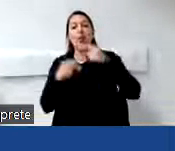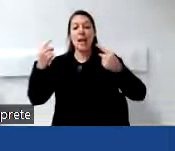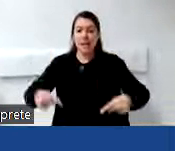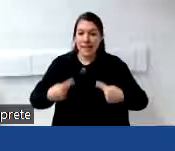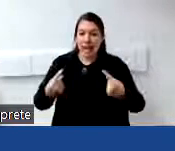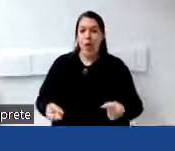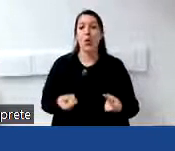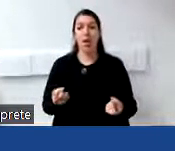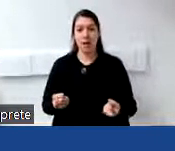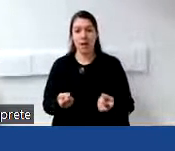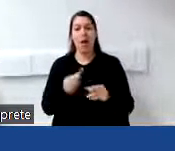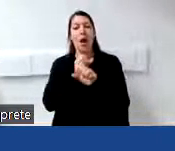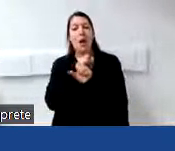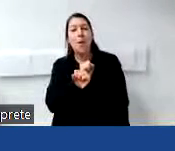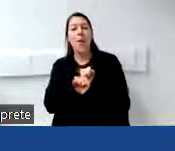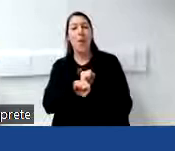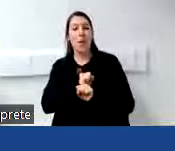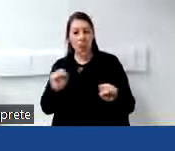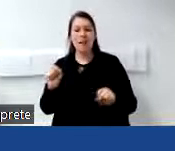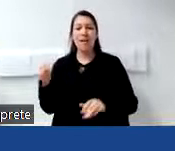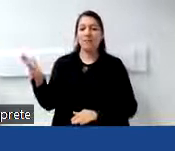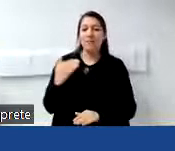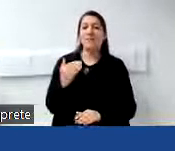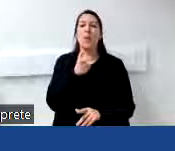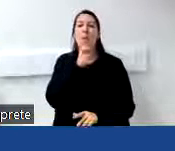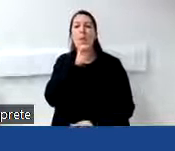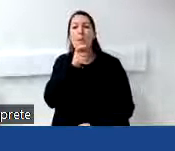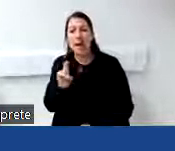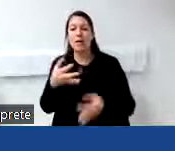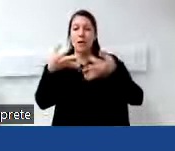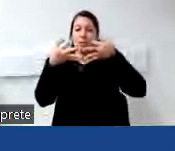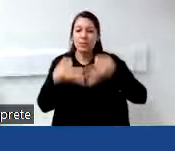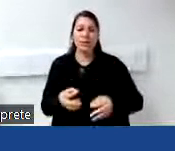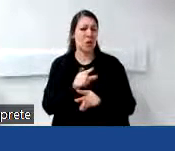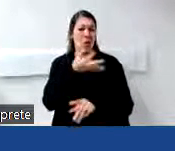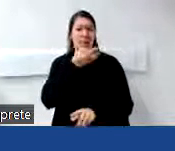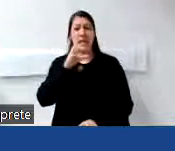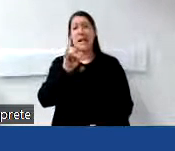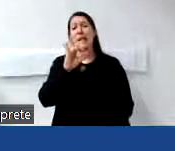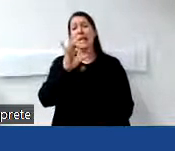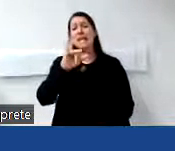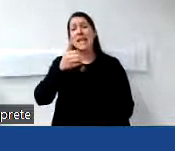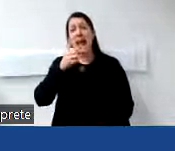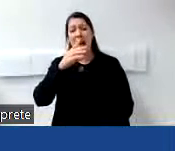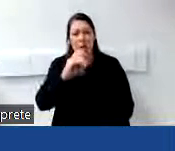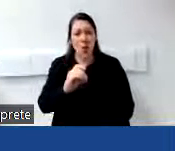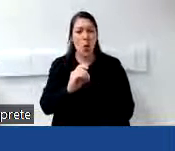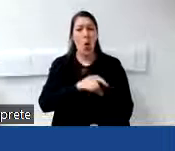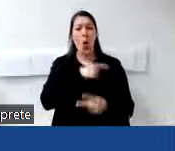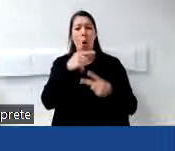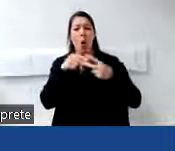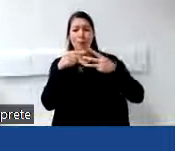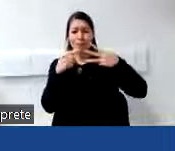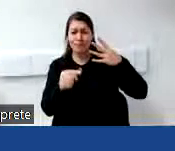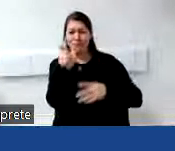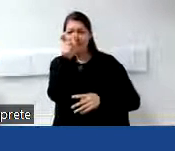Tratar de evitar términos como lisiado, minusválido, todos esos términos